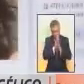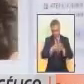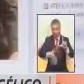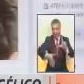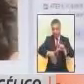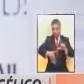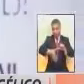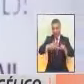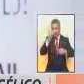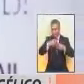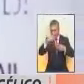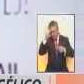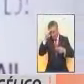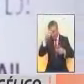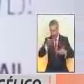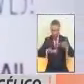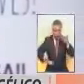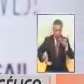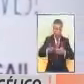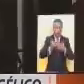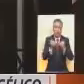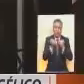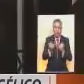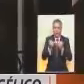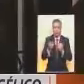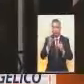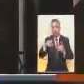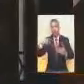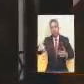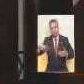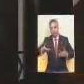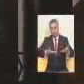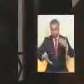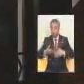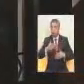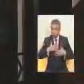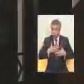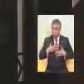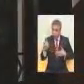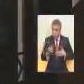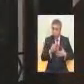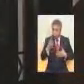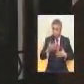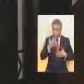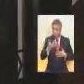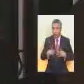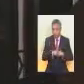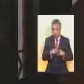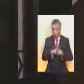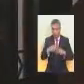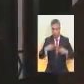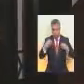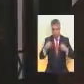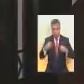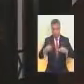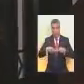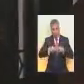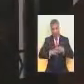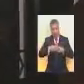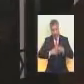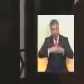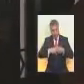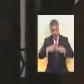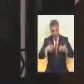compartir experiencias, foros, información y noticias. Para nosotros bienvenido todo este tipo de herramientas que se